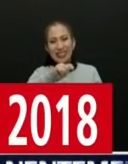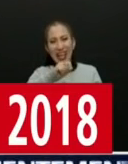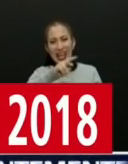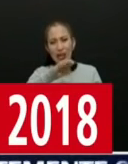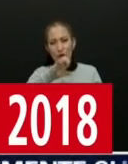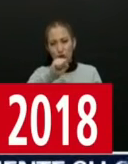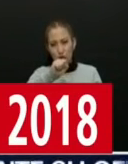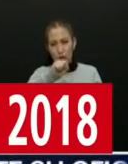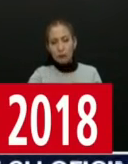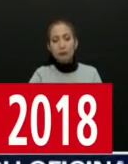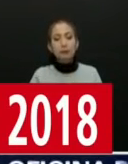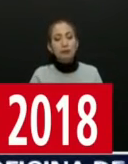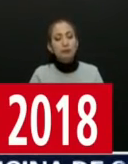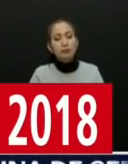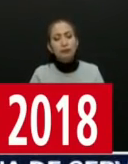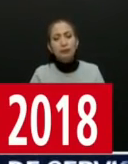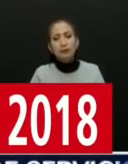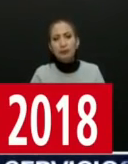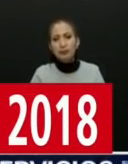Y